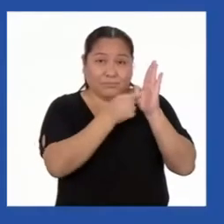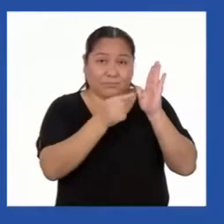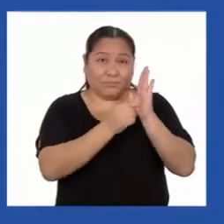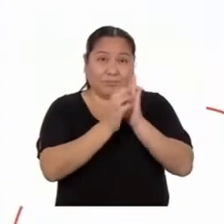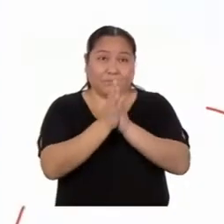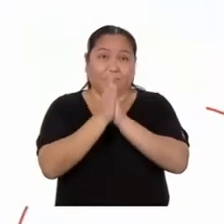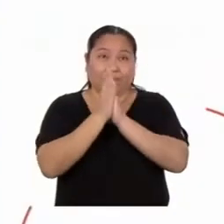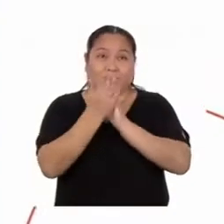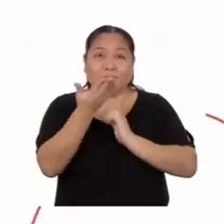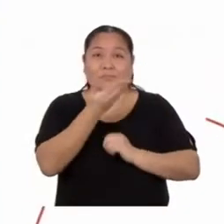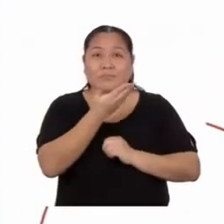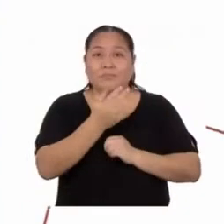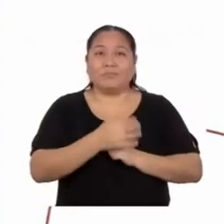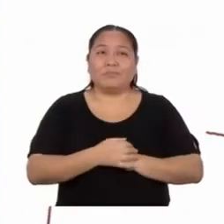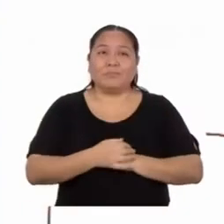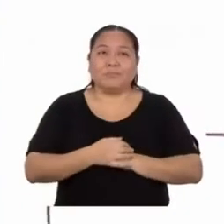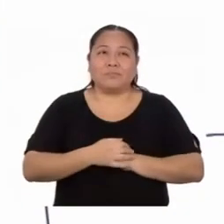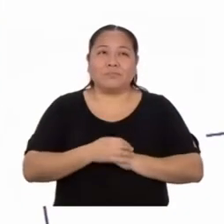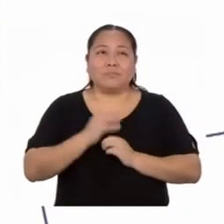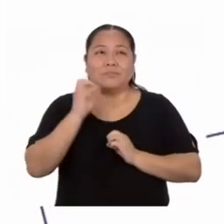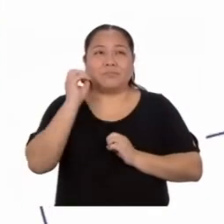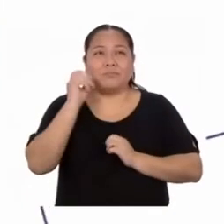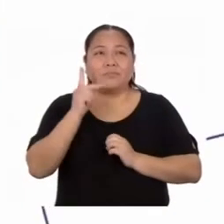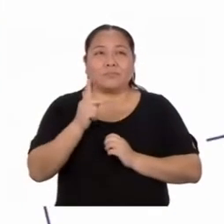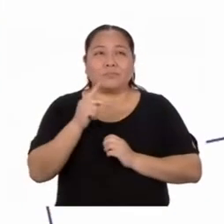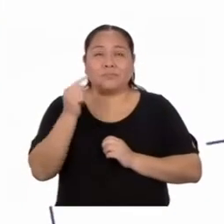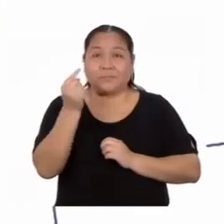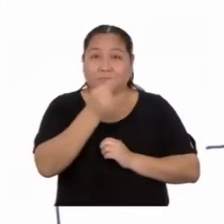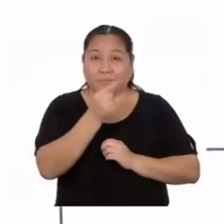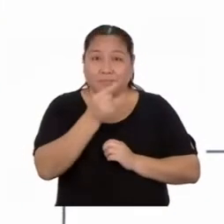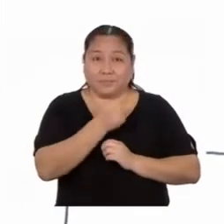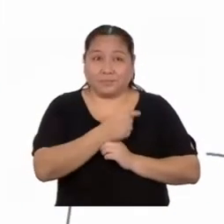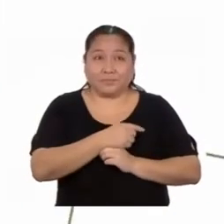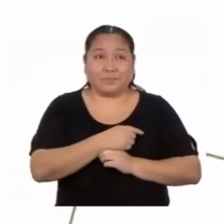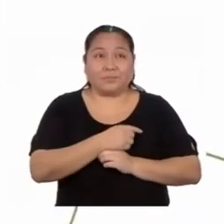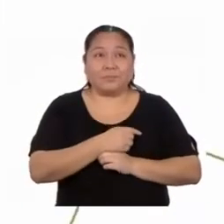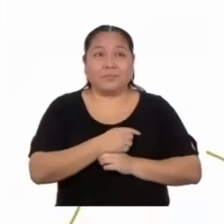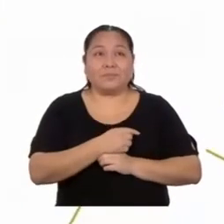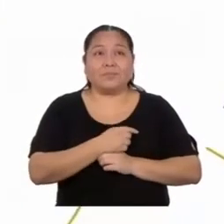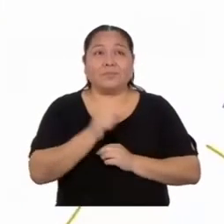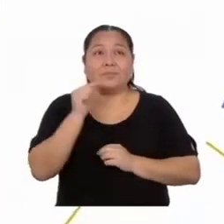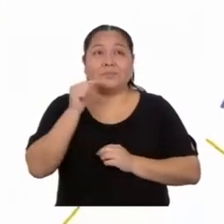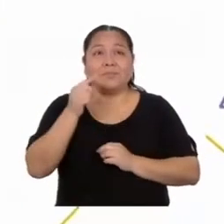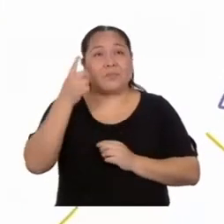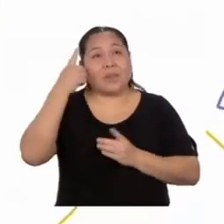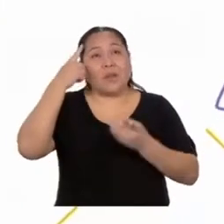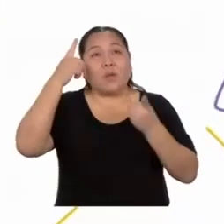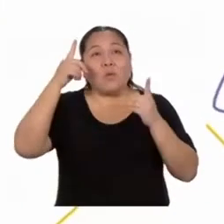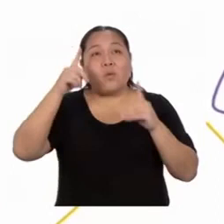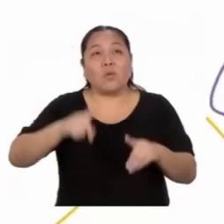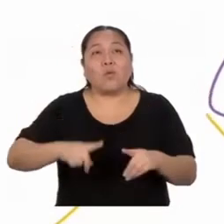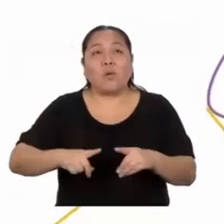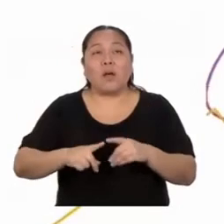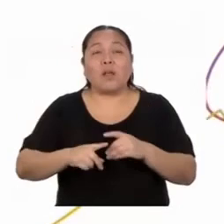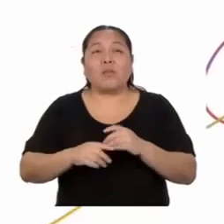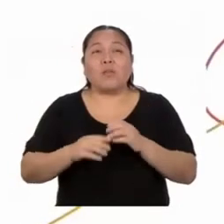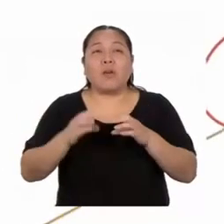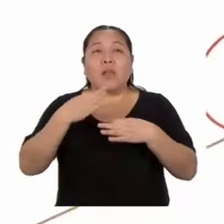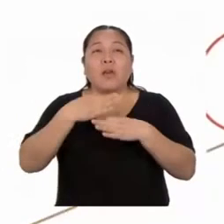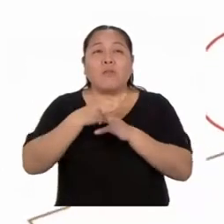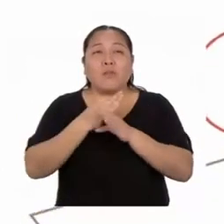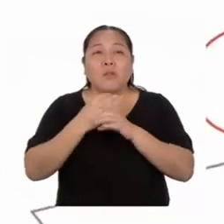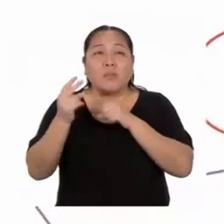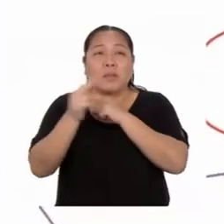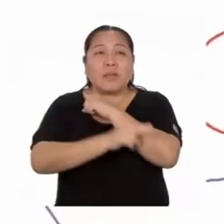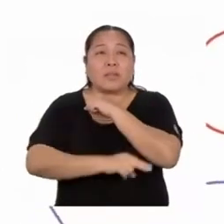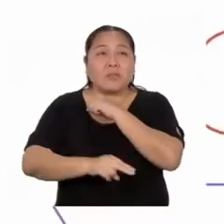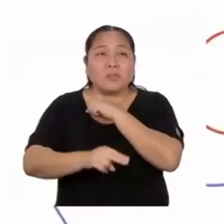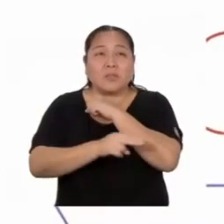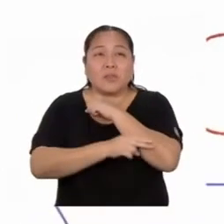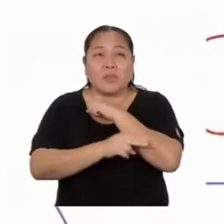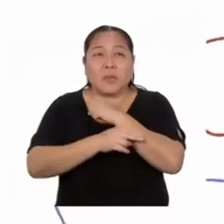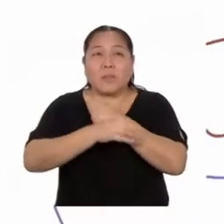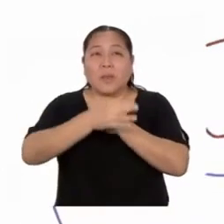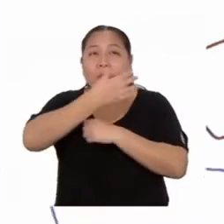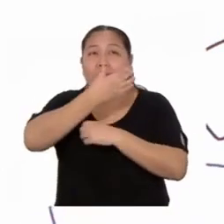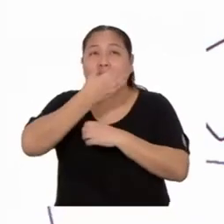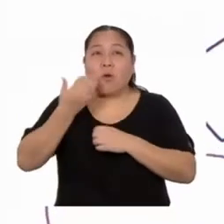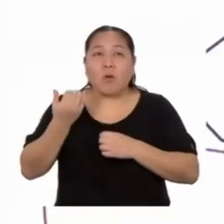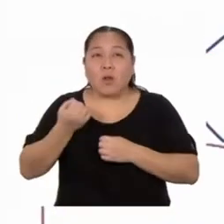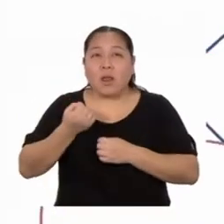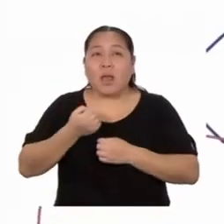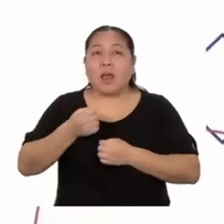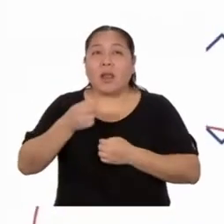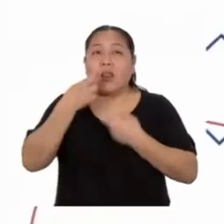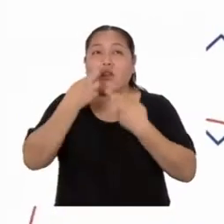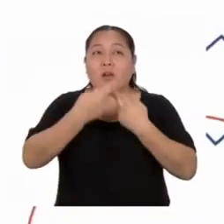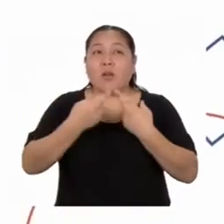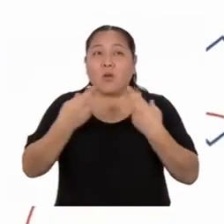favor. De acuerdo a la Estrategia Nacional para el Mejoramiento de la Calidad de los Recursos Hídricos